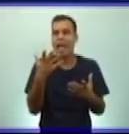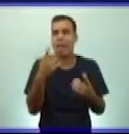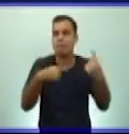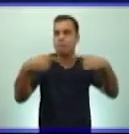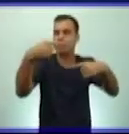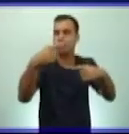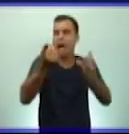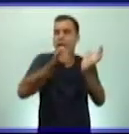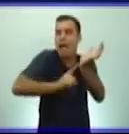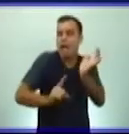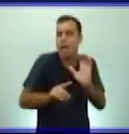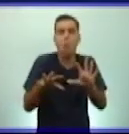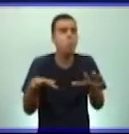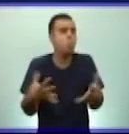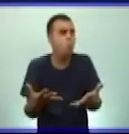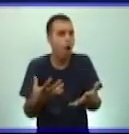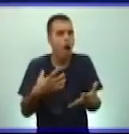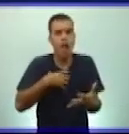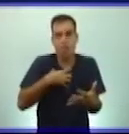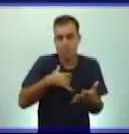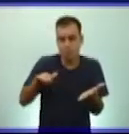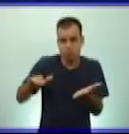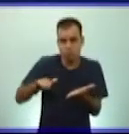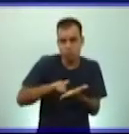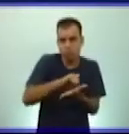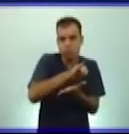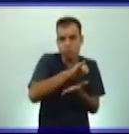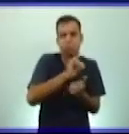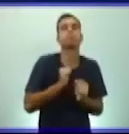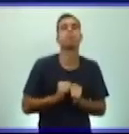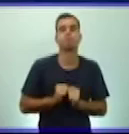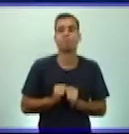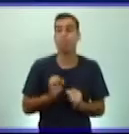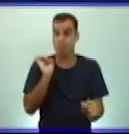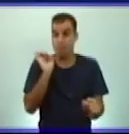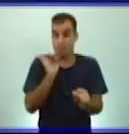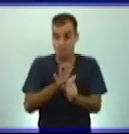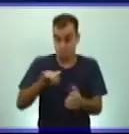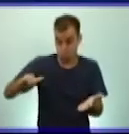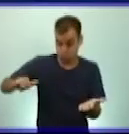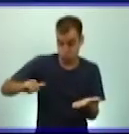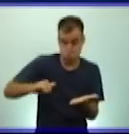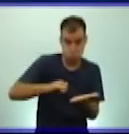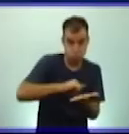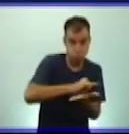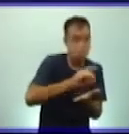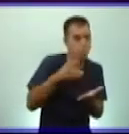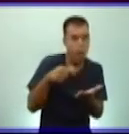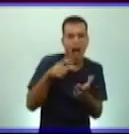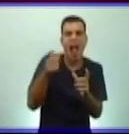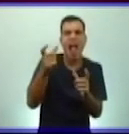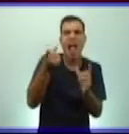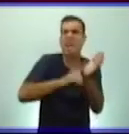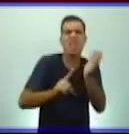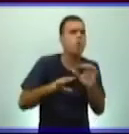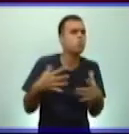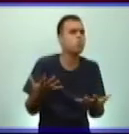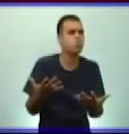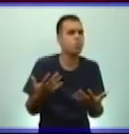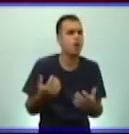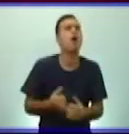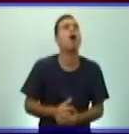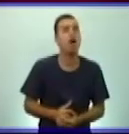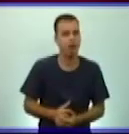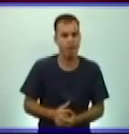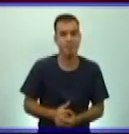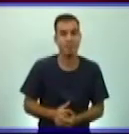de energía tiene el avión o posee el avión cuando se mueve por la pista. Muy bien, en ese caso